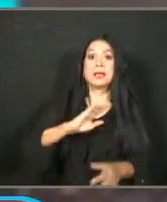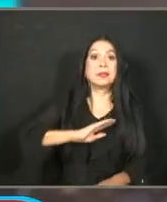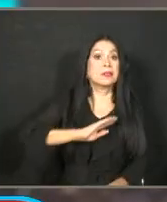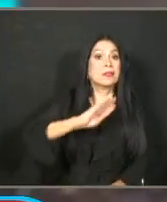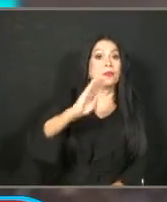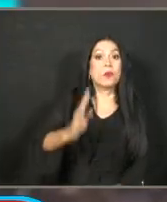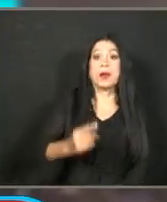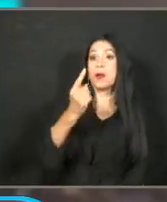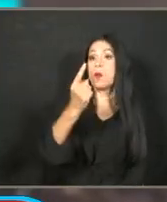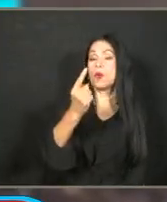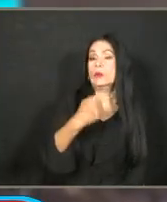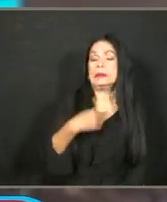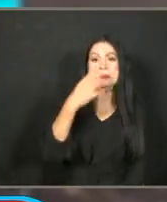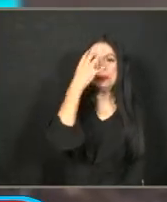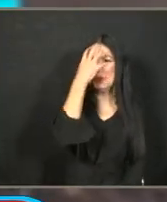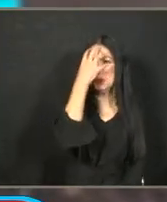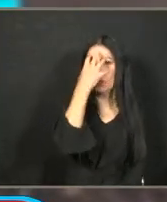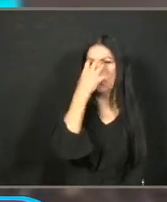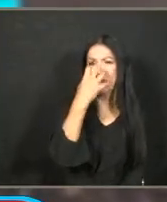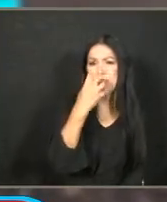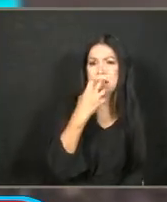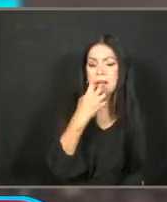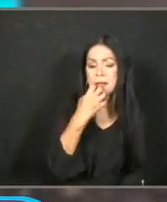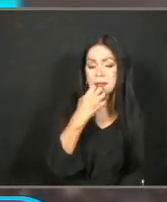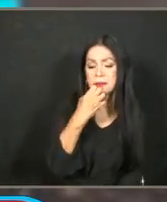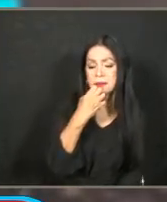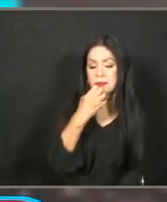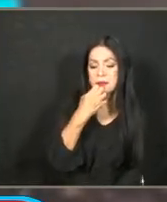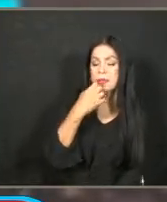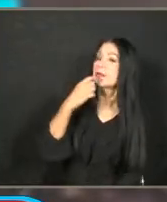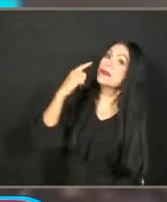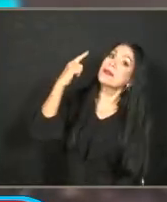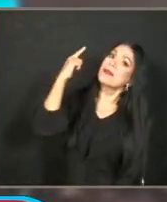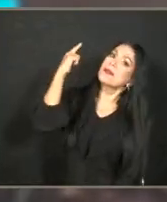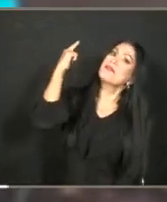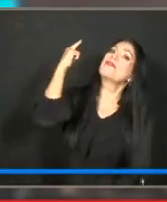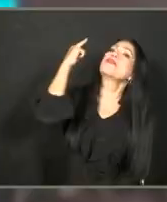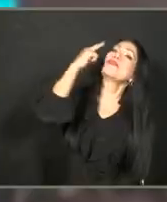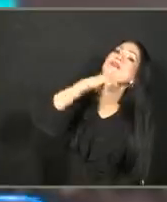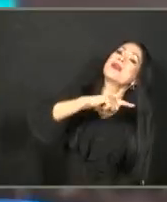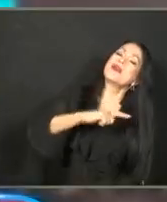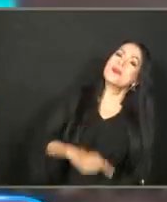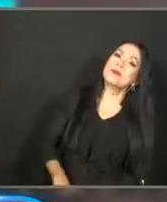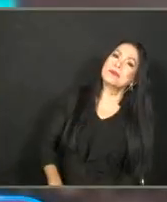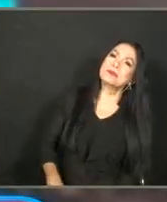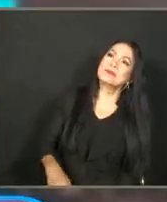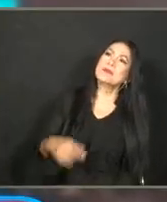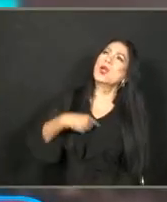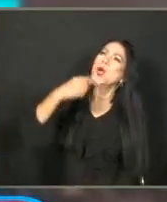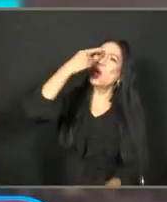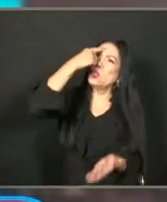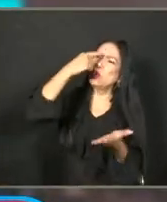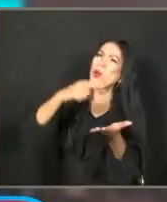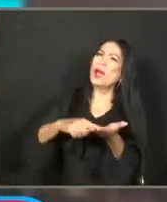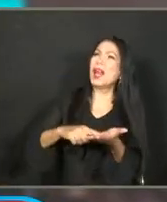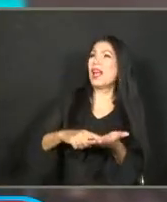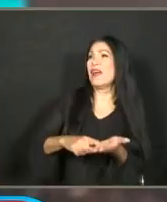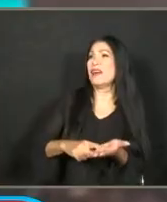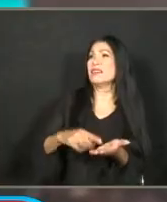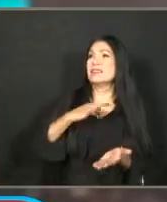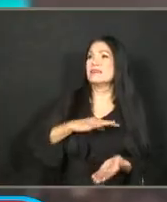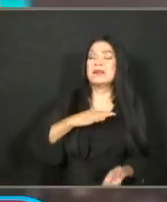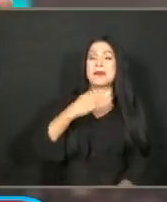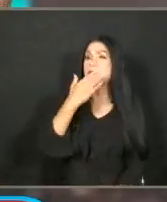algo muy triste muy feo muy triste triste no no te relaja nada nada si te ve bonito todo te va mal todo